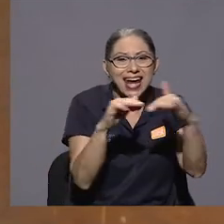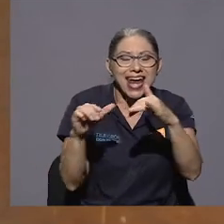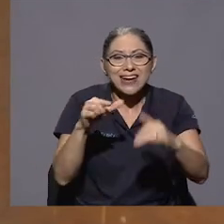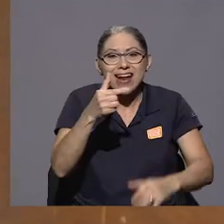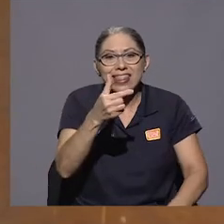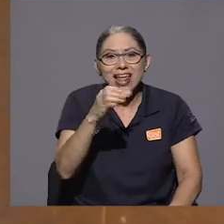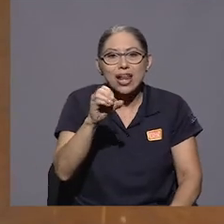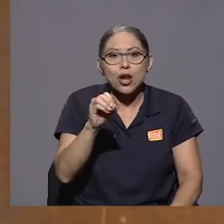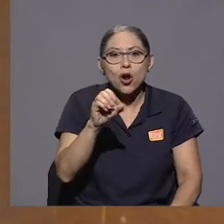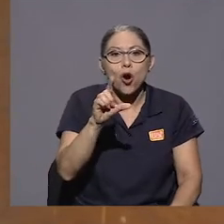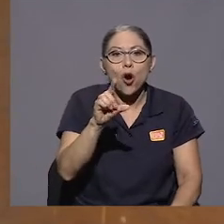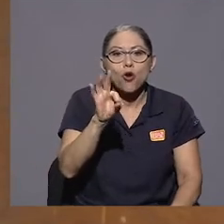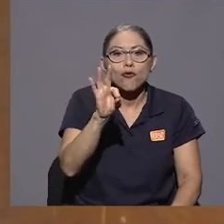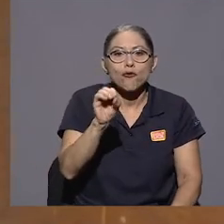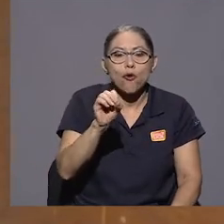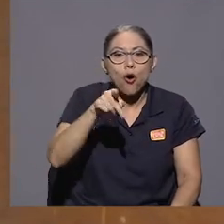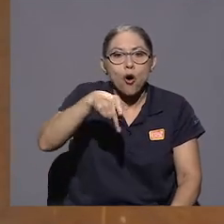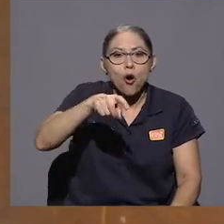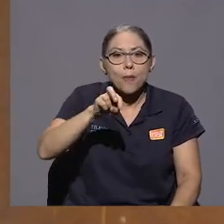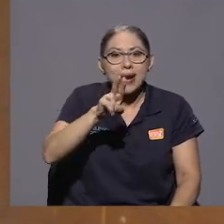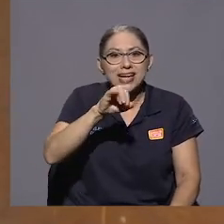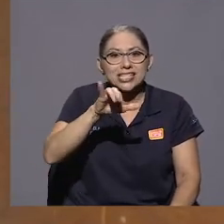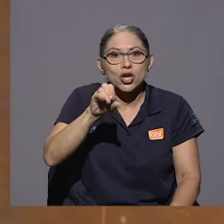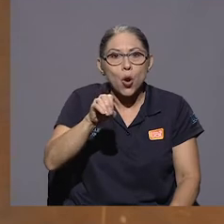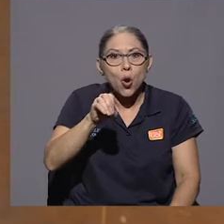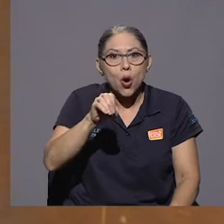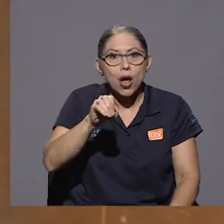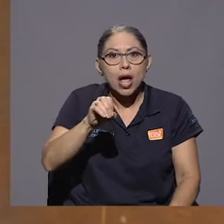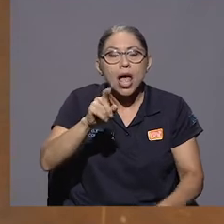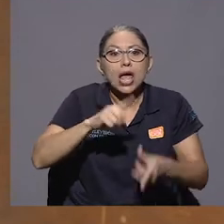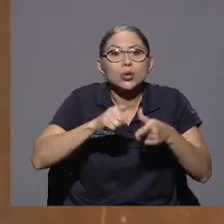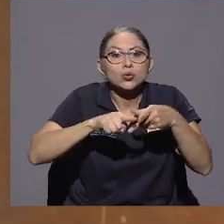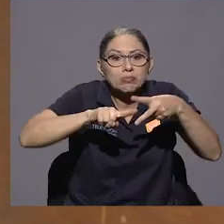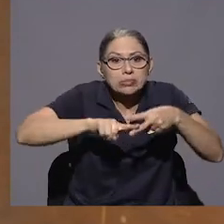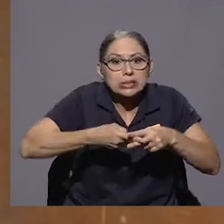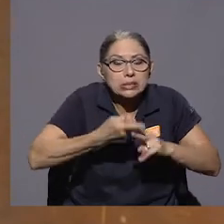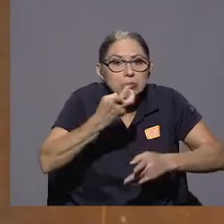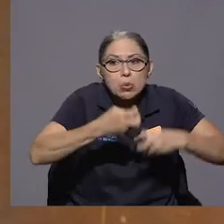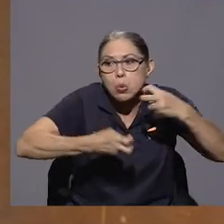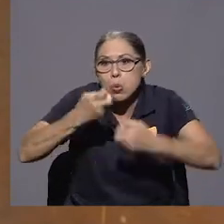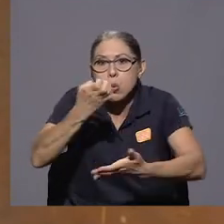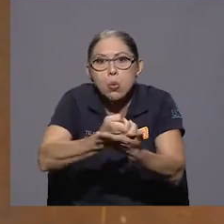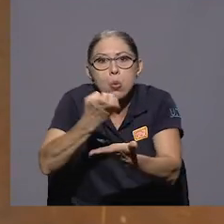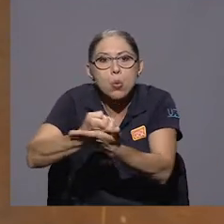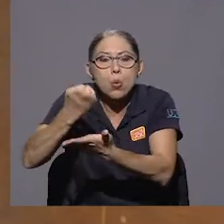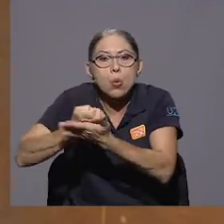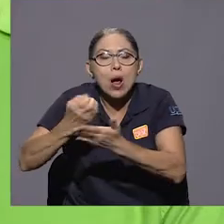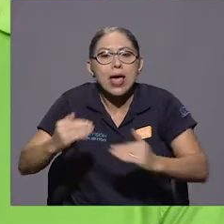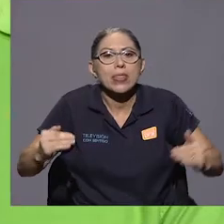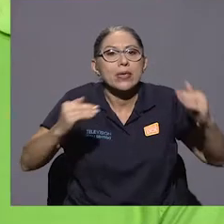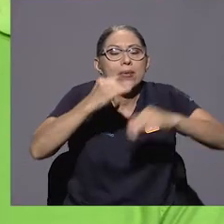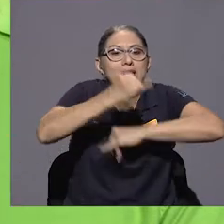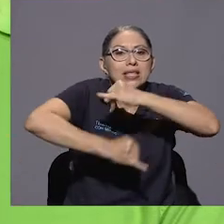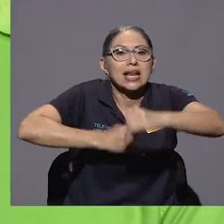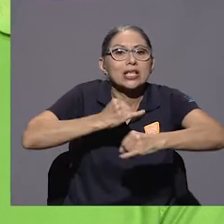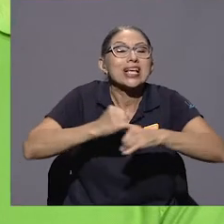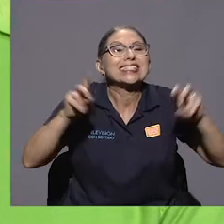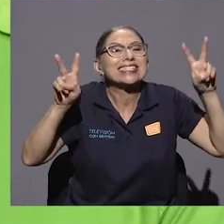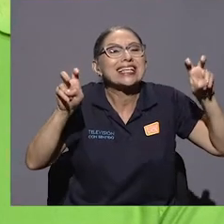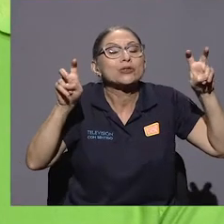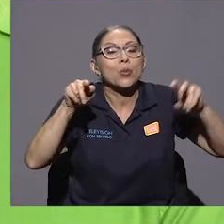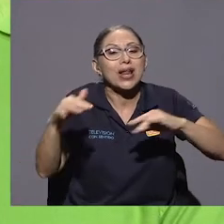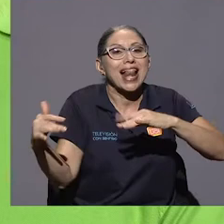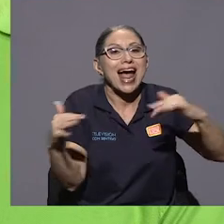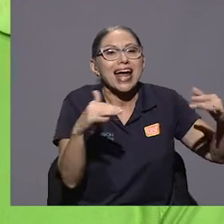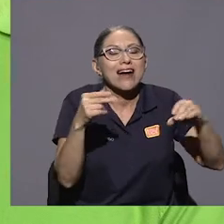la guerra del Golfo Pérsico hubo una tremenda recesión en los mercados internacionales porque se suponía que era la guerra del petróleo. Así